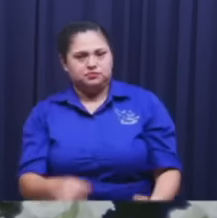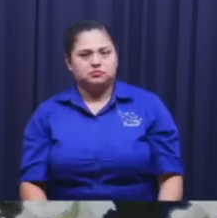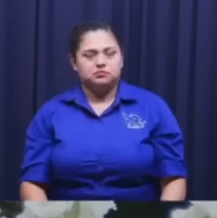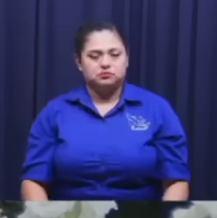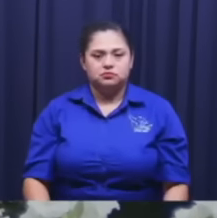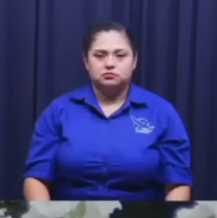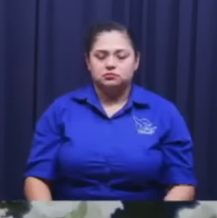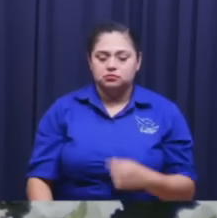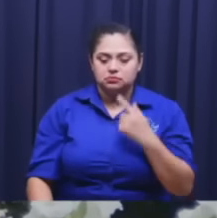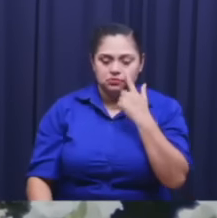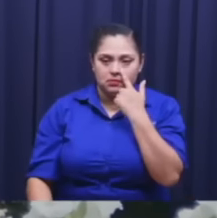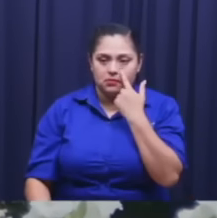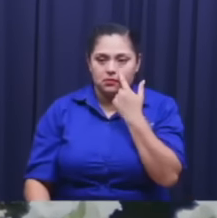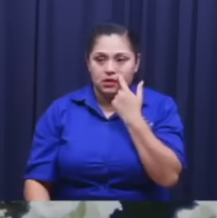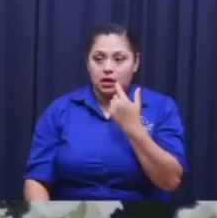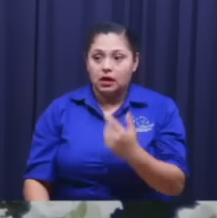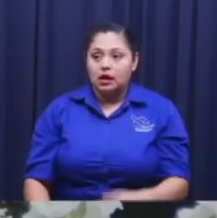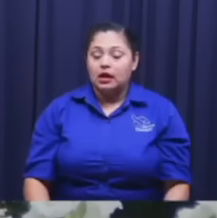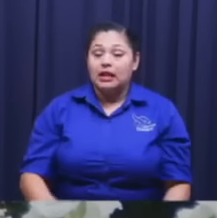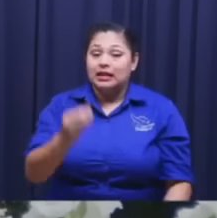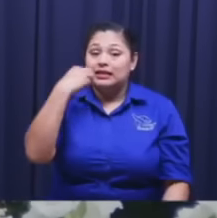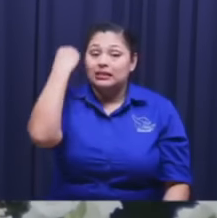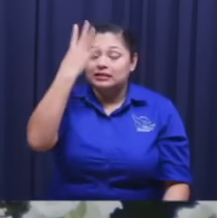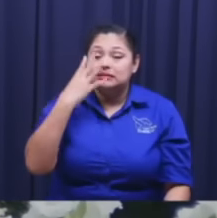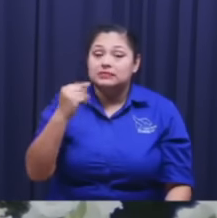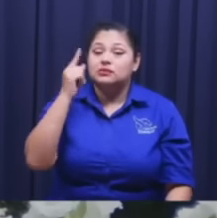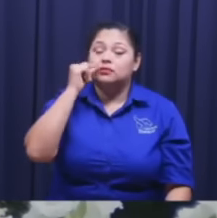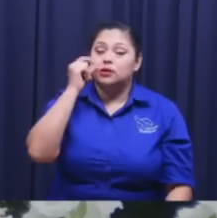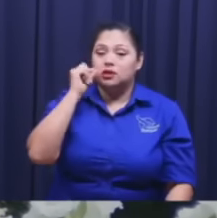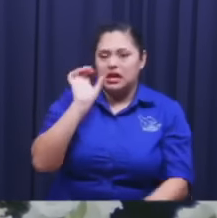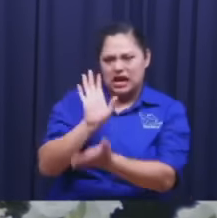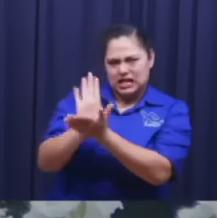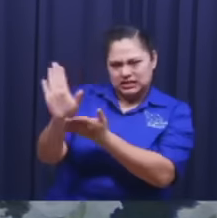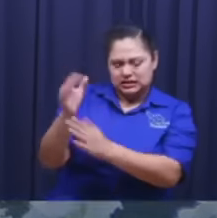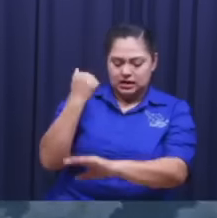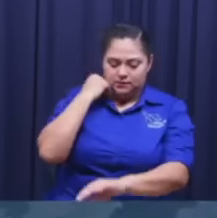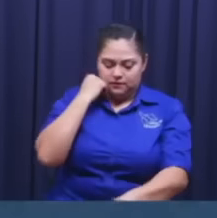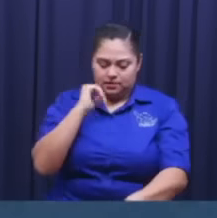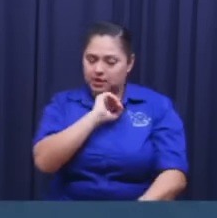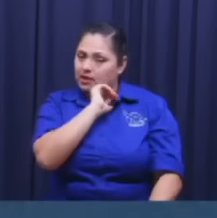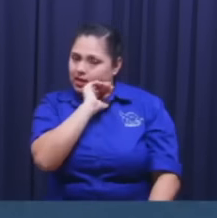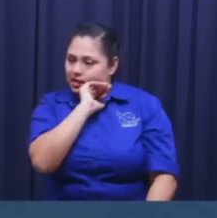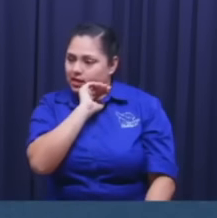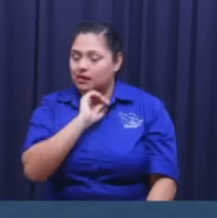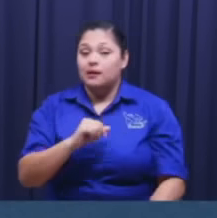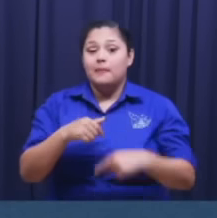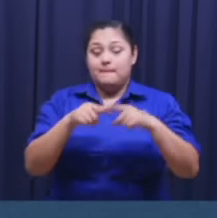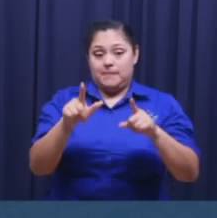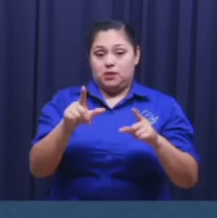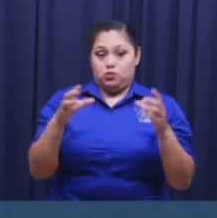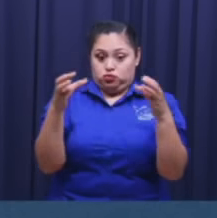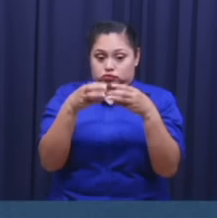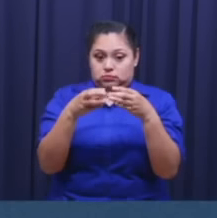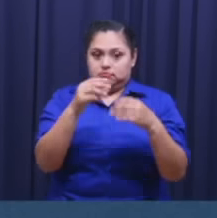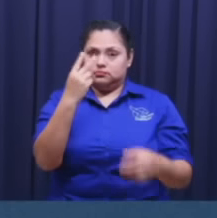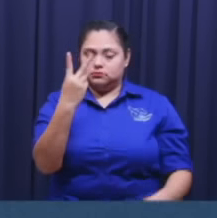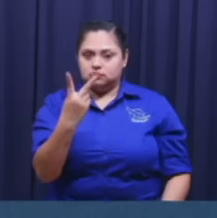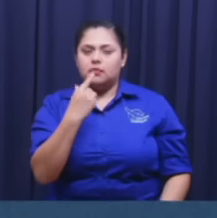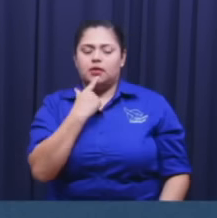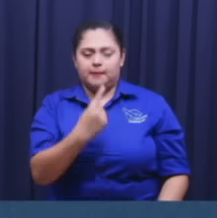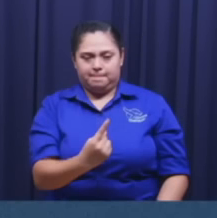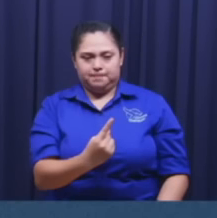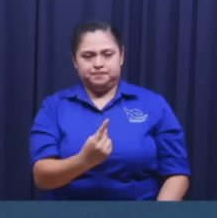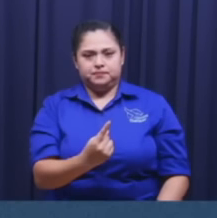Castilian. El espíritu del hombre resiste la enfermedad. Pero al juntar las dos,